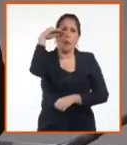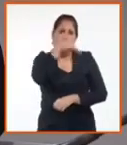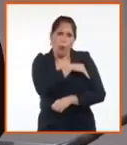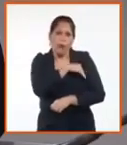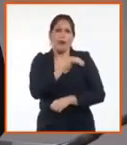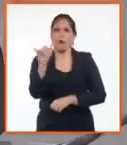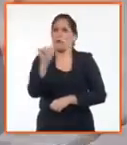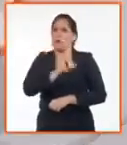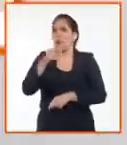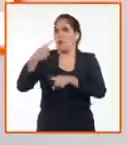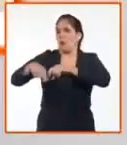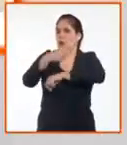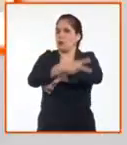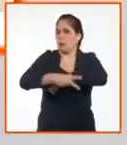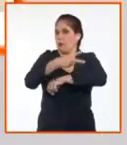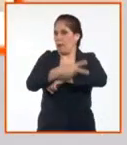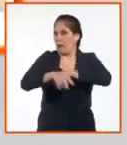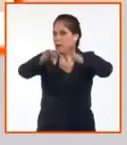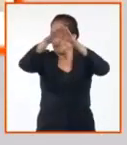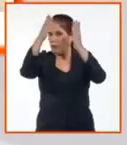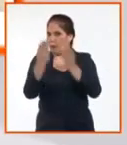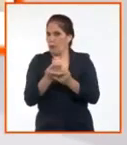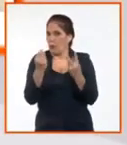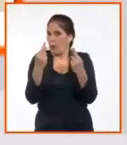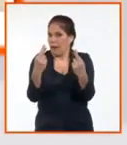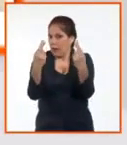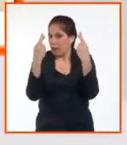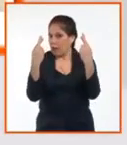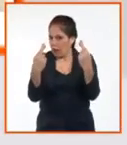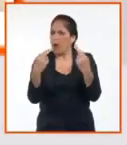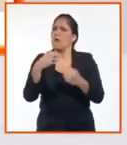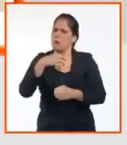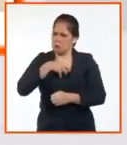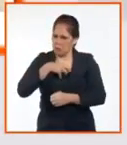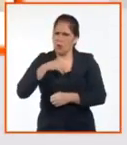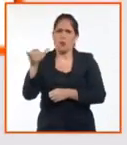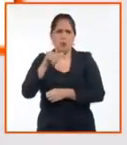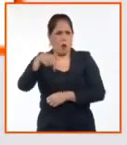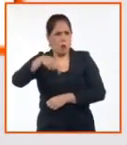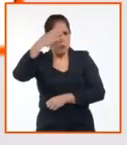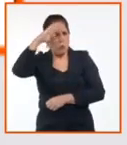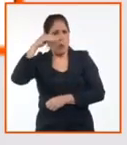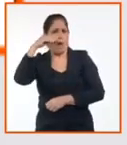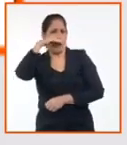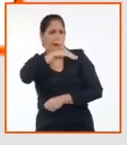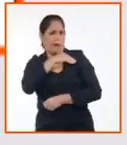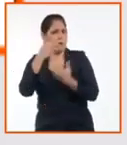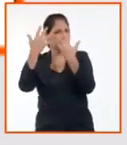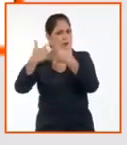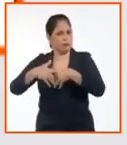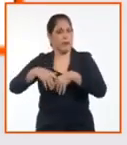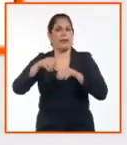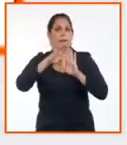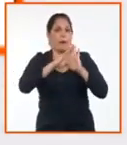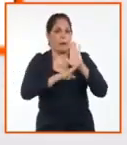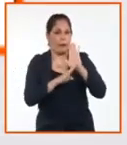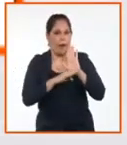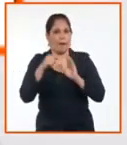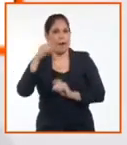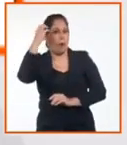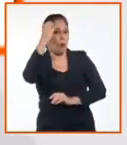de lo que llama las jóvenas prácticas de fabricación y seguimos tenemos un programa inversionista para